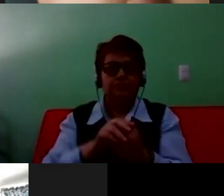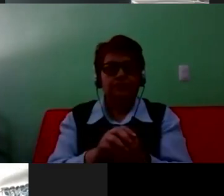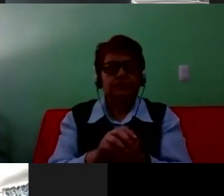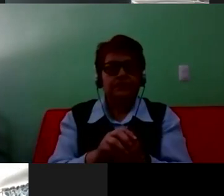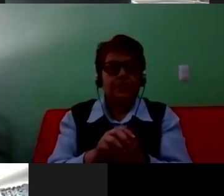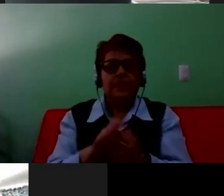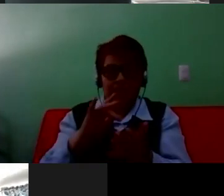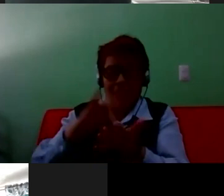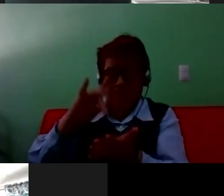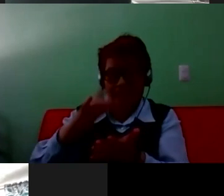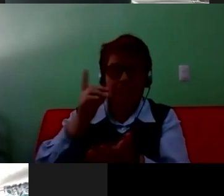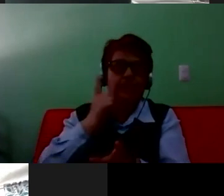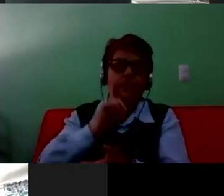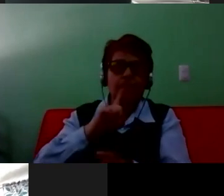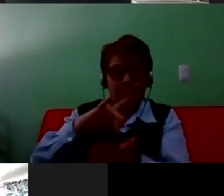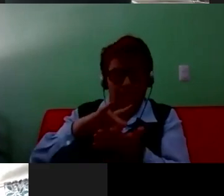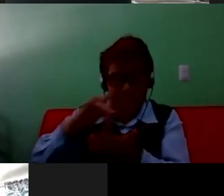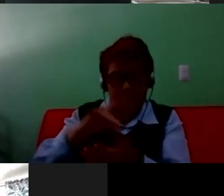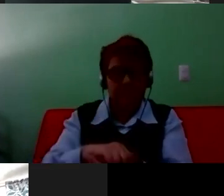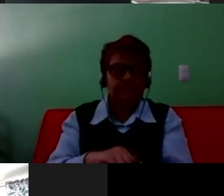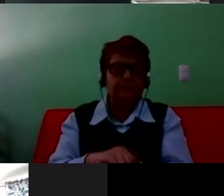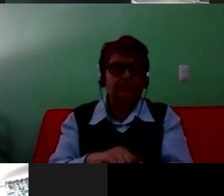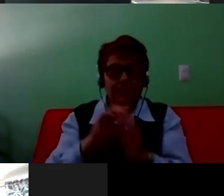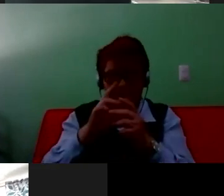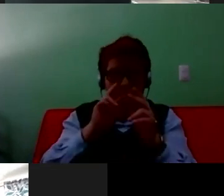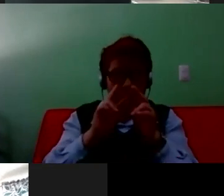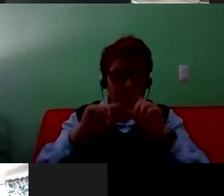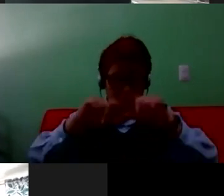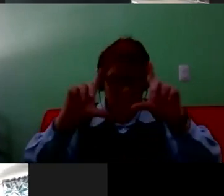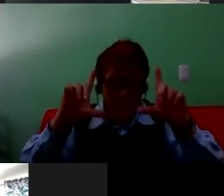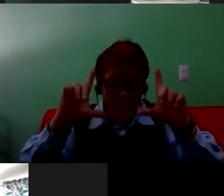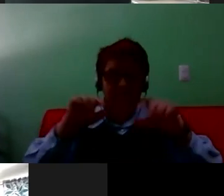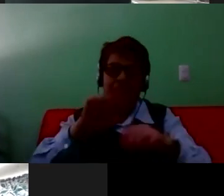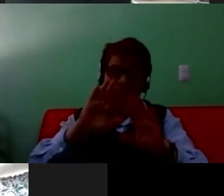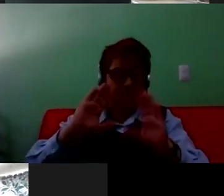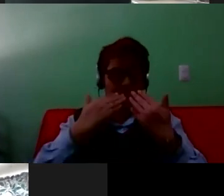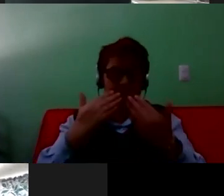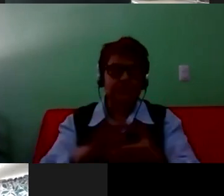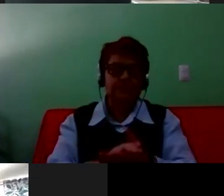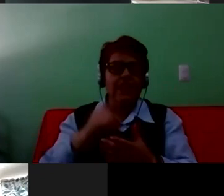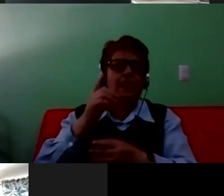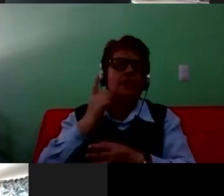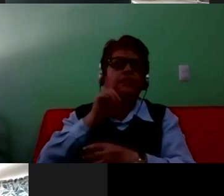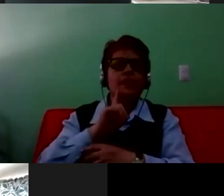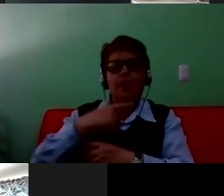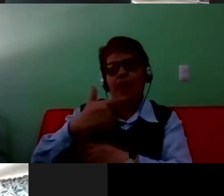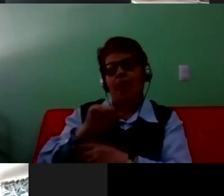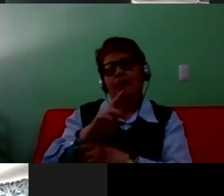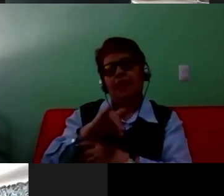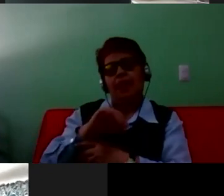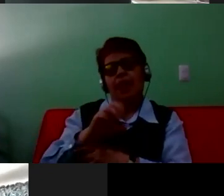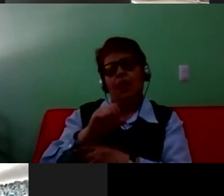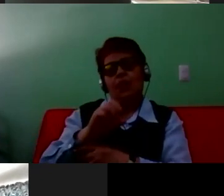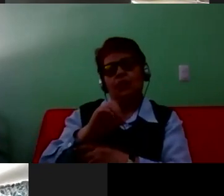diputada Hernández. Le agradezco mucho. Ya la vi aquí. Diputada Gabriela Osorio, presidenta de la Comisión